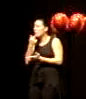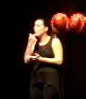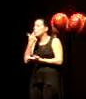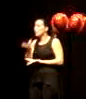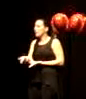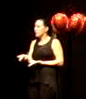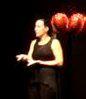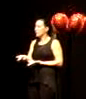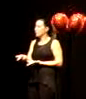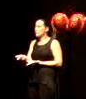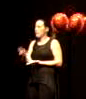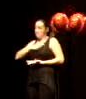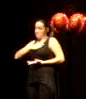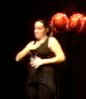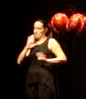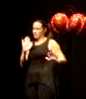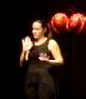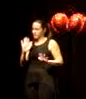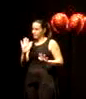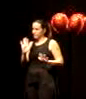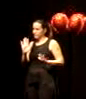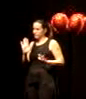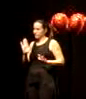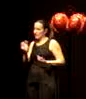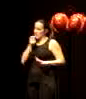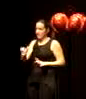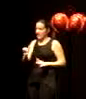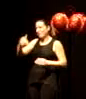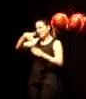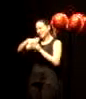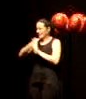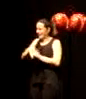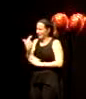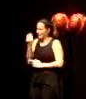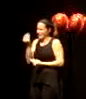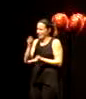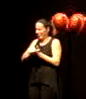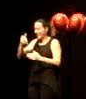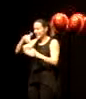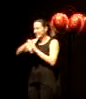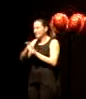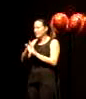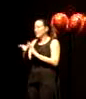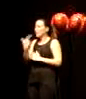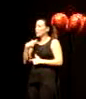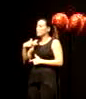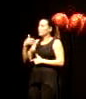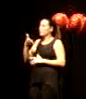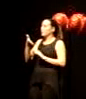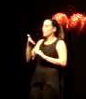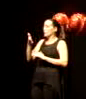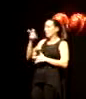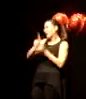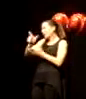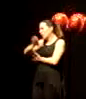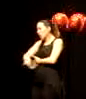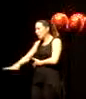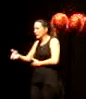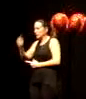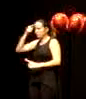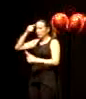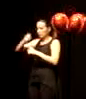podemos hablar de que para mí, voy a utilizar la palabra sentido muchas veces, el sentido de la literatura infantil tiene que ver con el